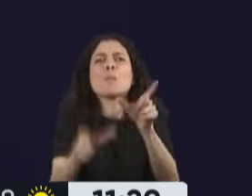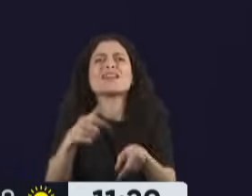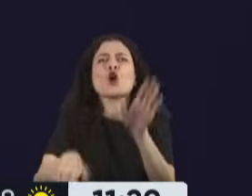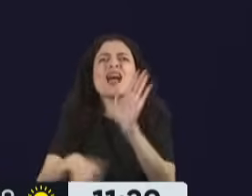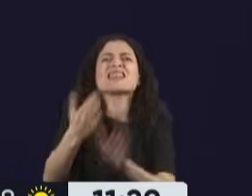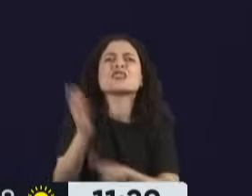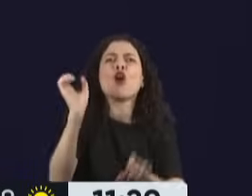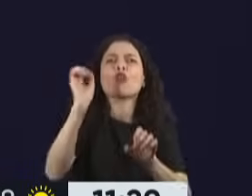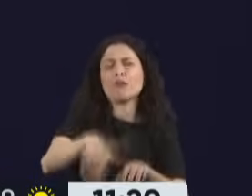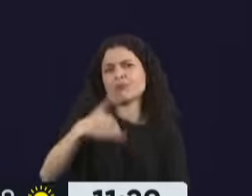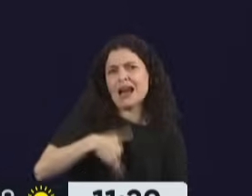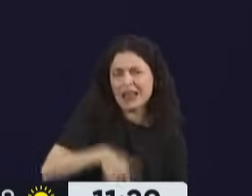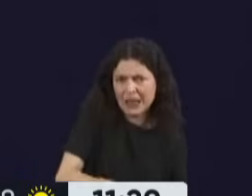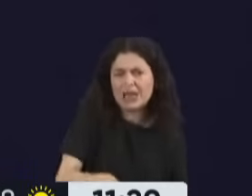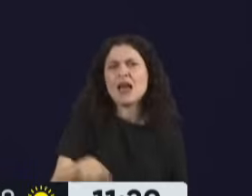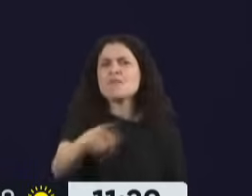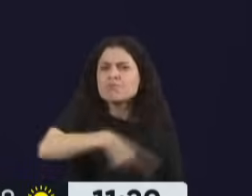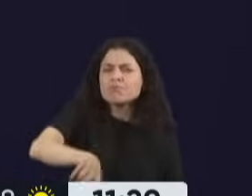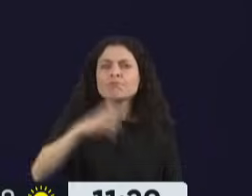efectivamente evalúa la